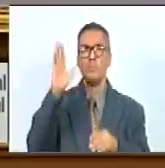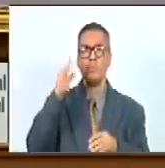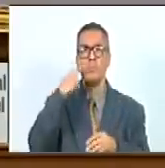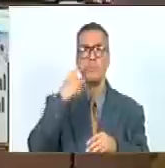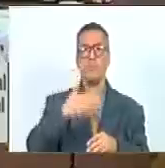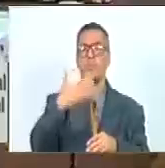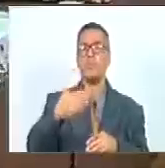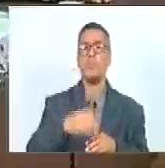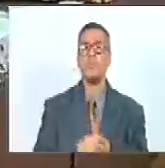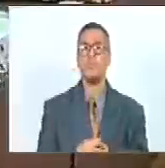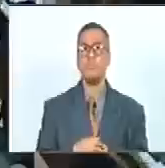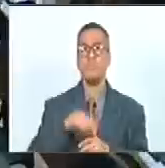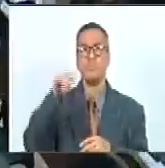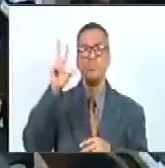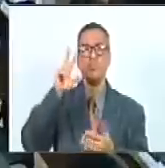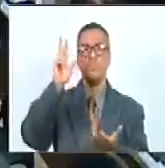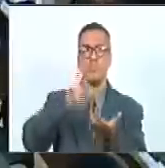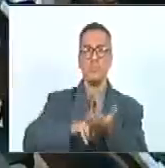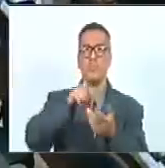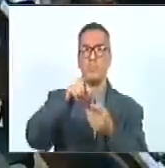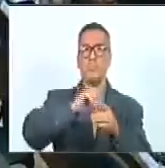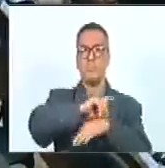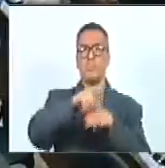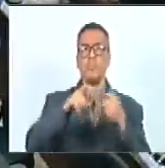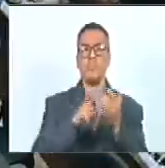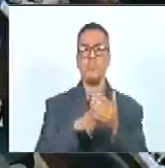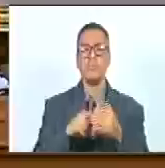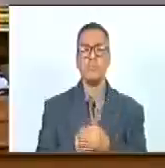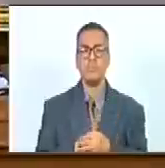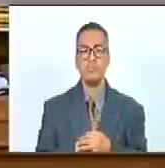costumbre. Queda aprobado por unanimidad.